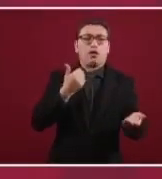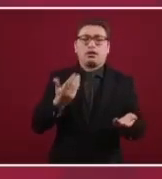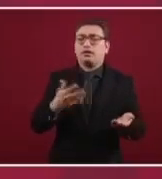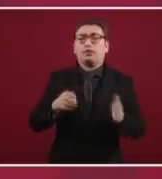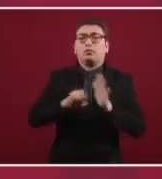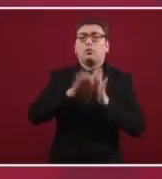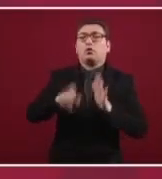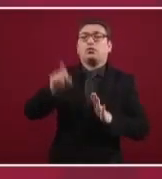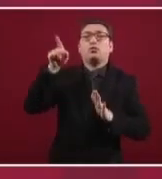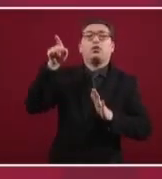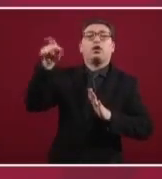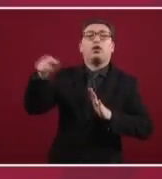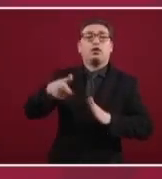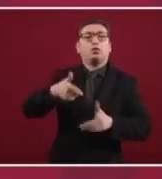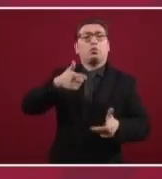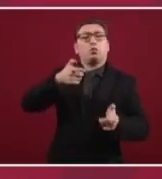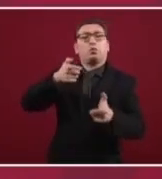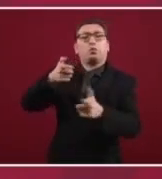la venta de armas